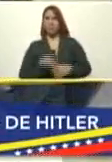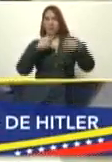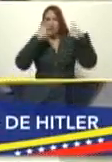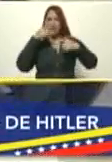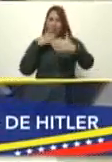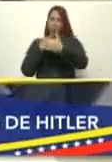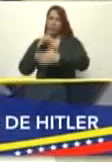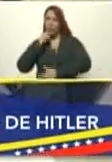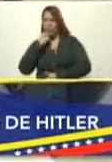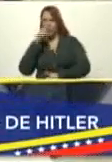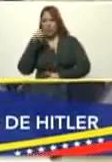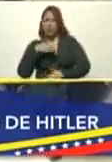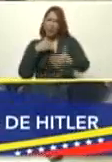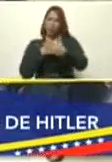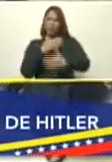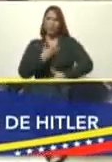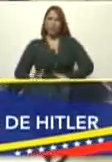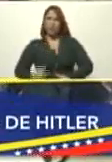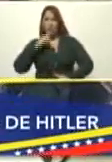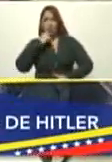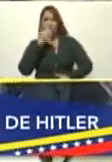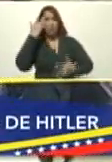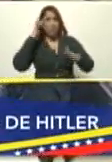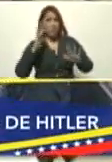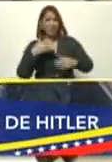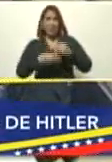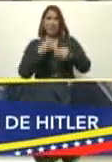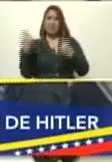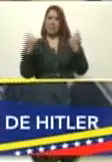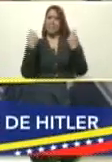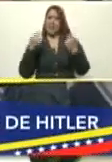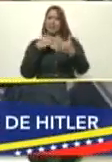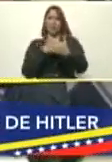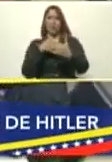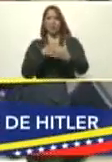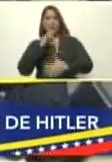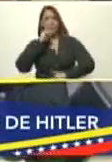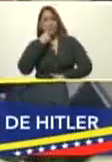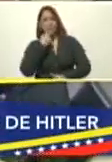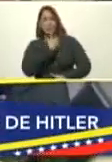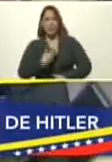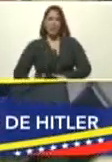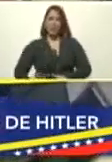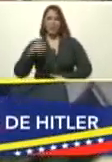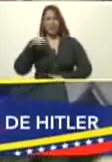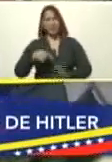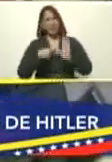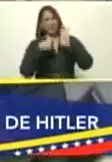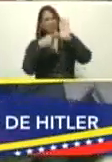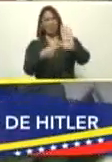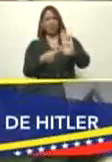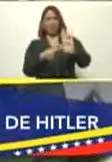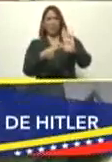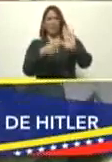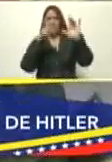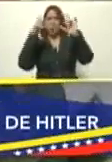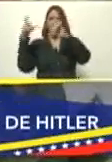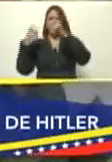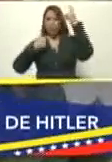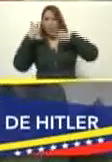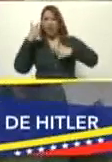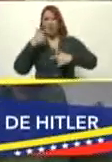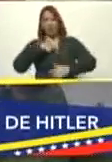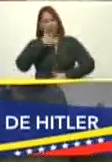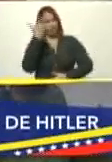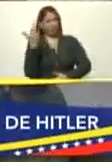contra Rusia y contra Putin, y pretenden hacer una campaña contra Putin y contra Rusia mostrando fotos de Chávez.